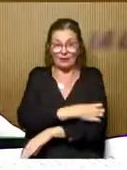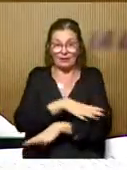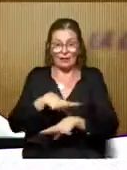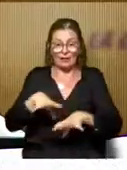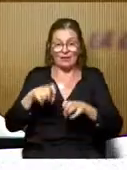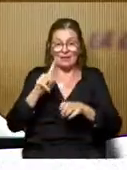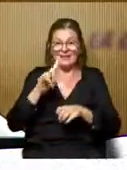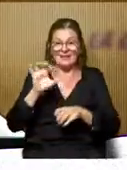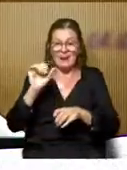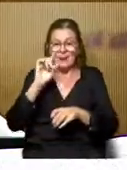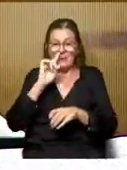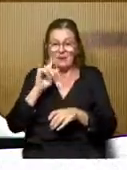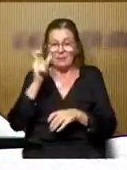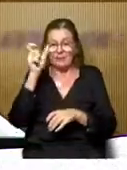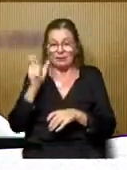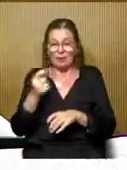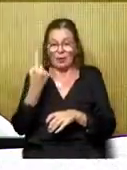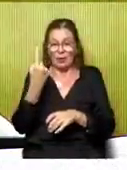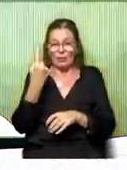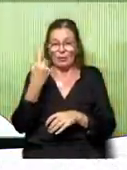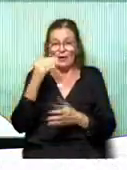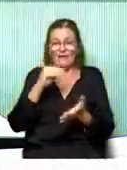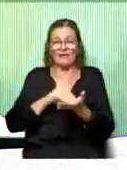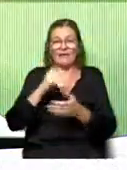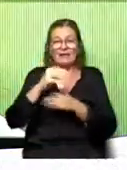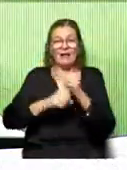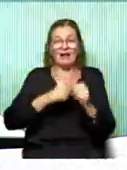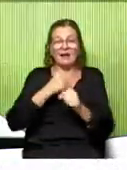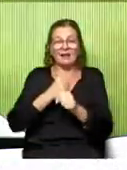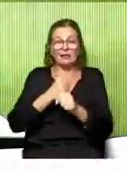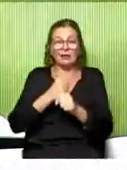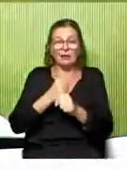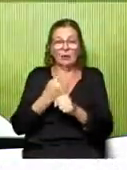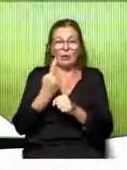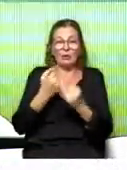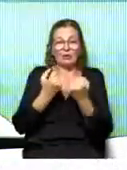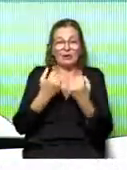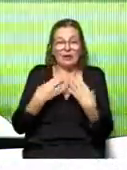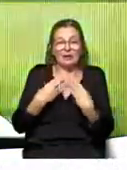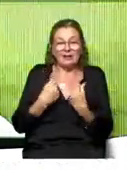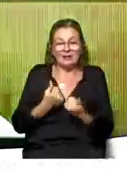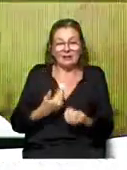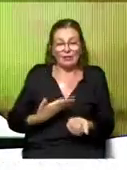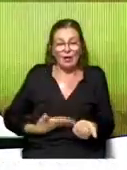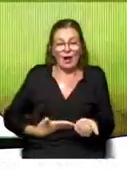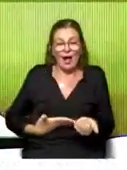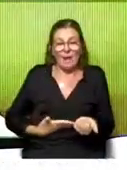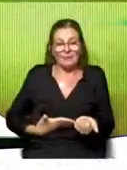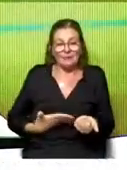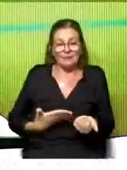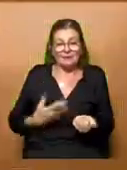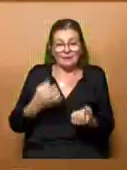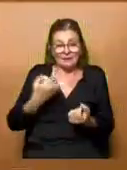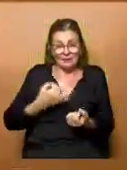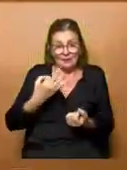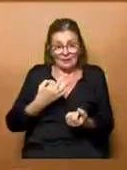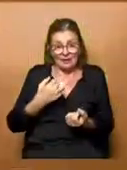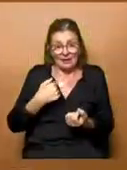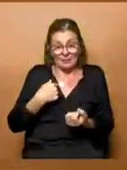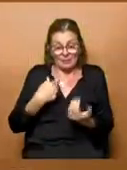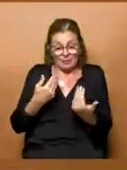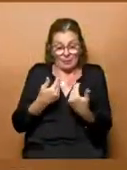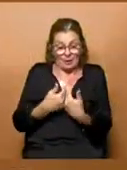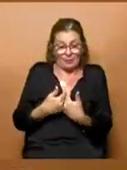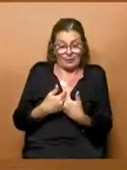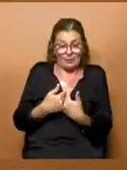100.000 personas que al menos una vez en el año o tuvieron una vez al día la sensación de pasar hambre. O sea, de verdad que creo que nos interpelemos